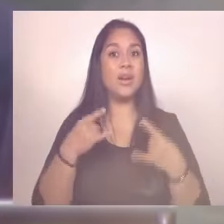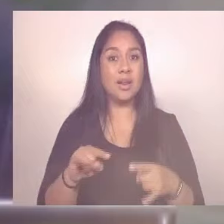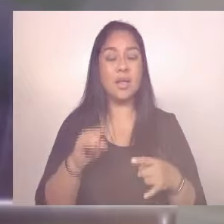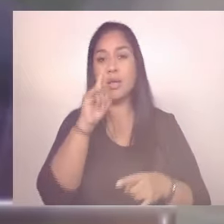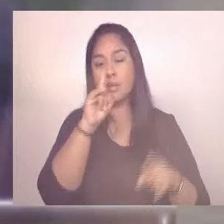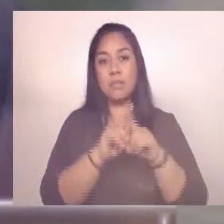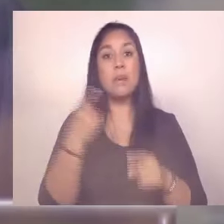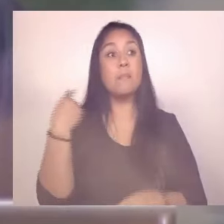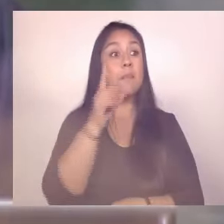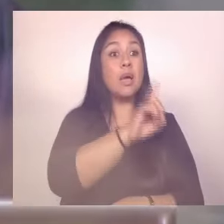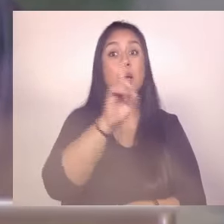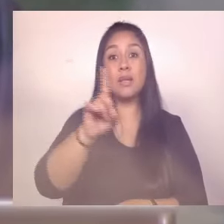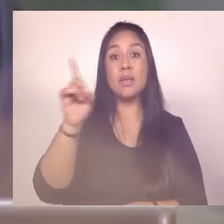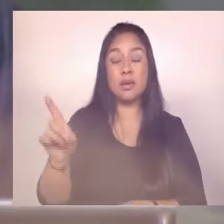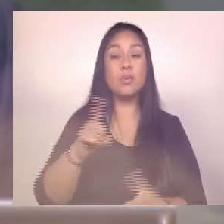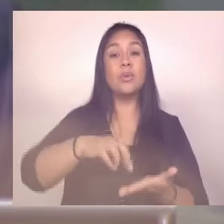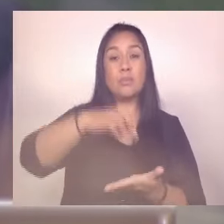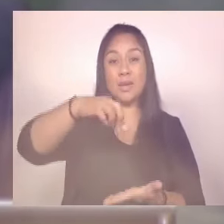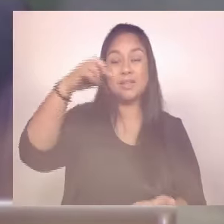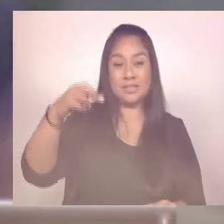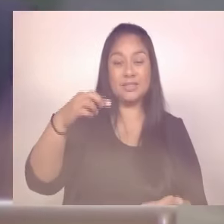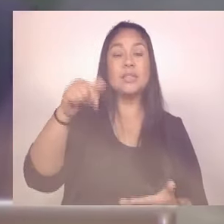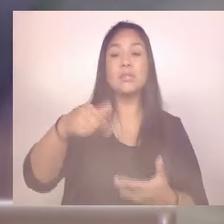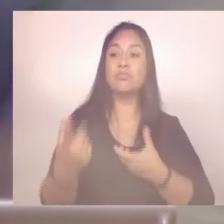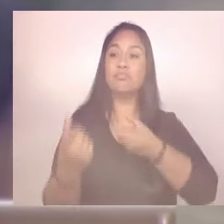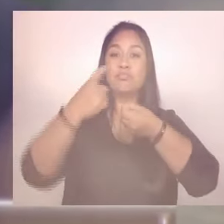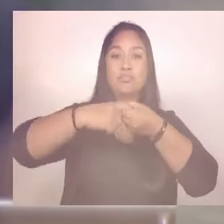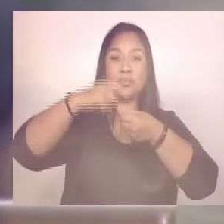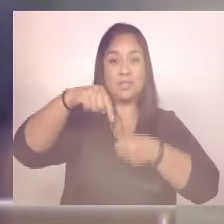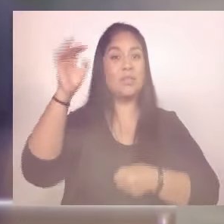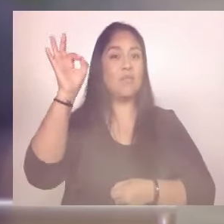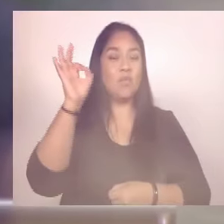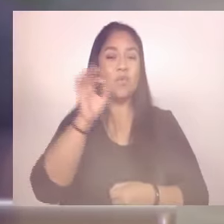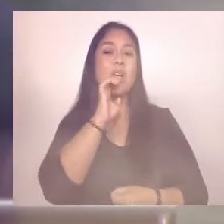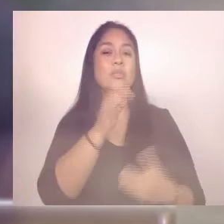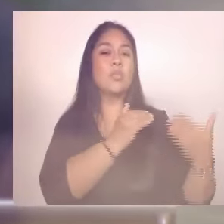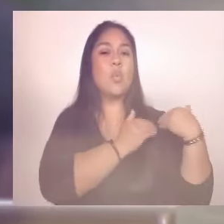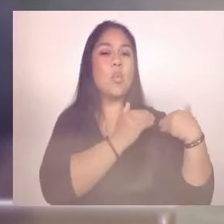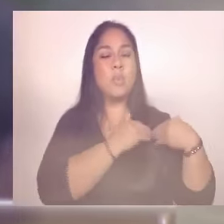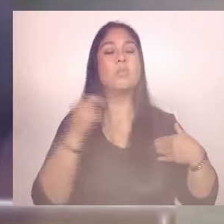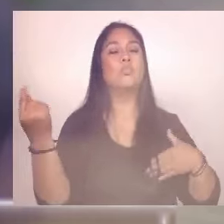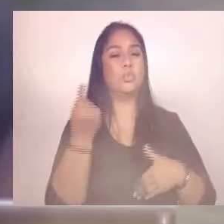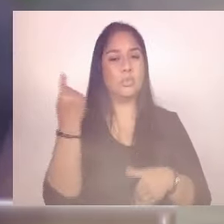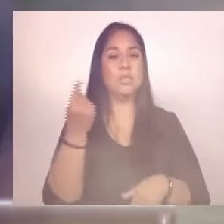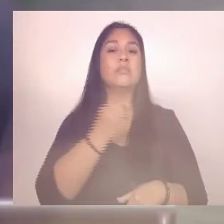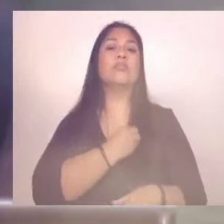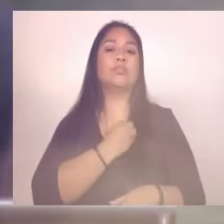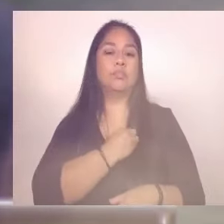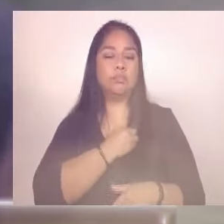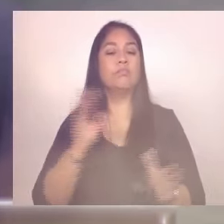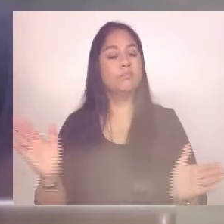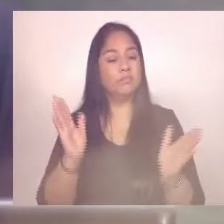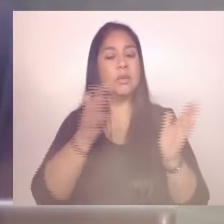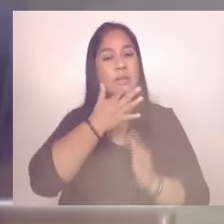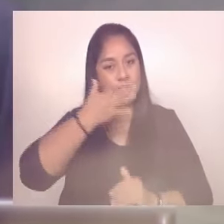urgente y para cada una de las naciones que conformamos este foro, un compromiso ineludible si